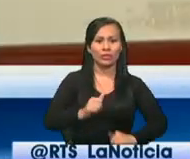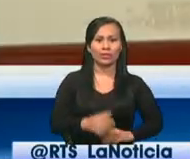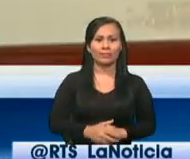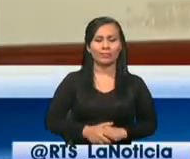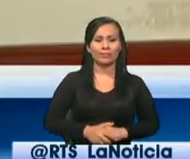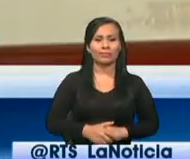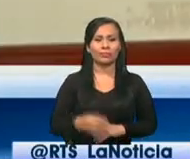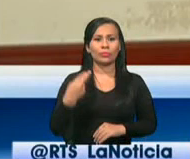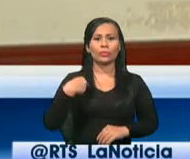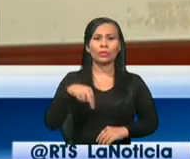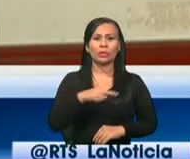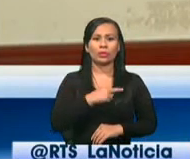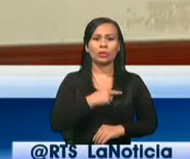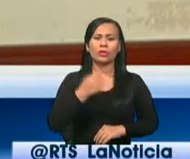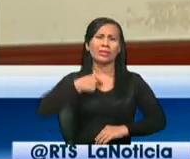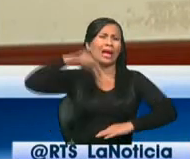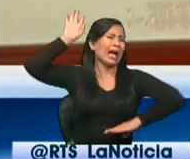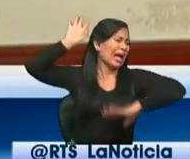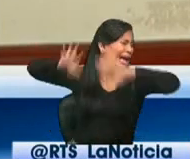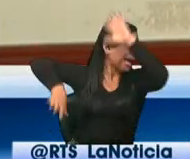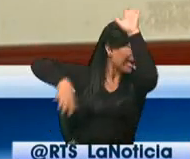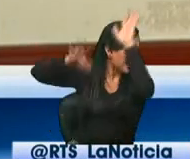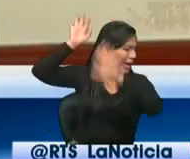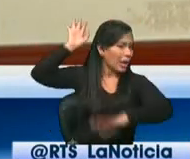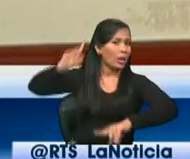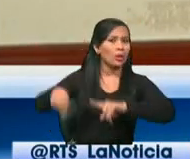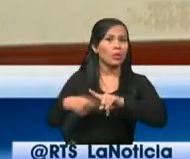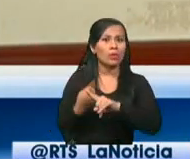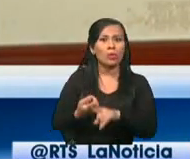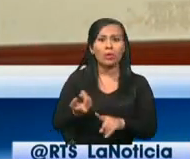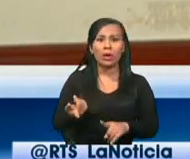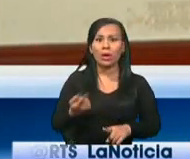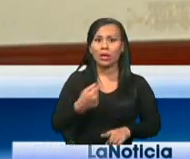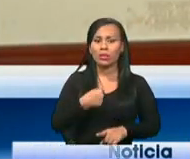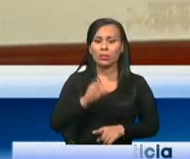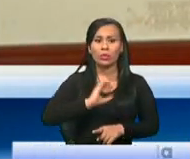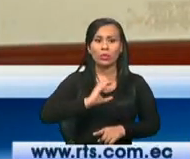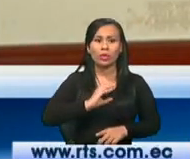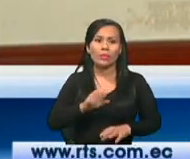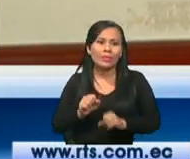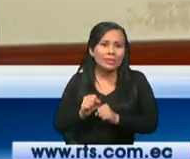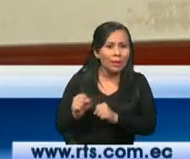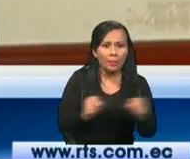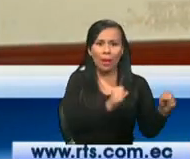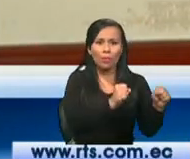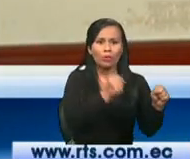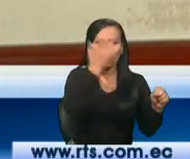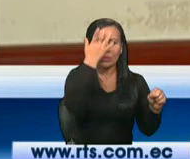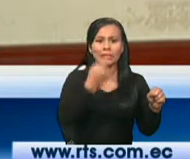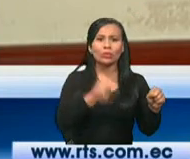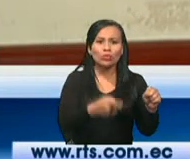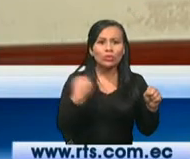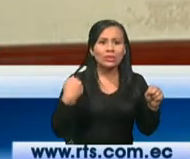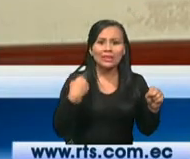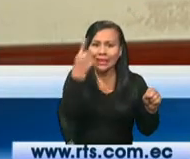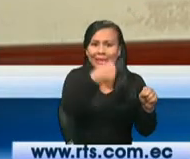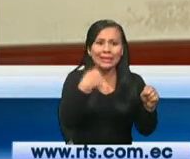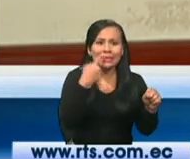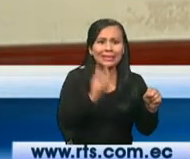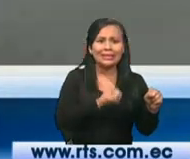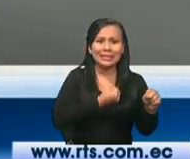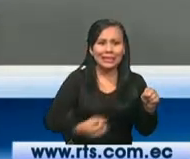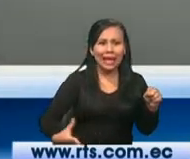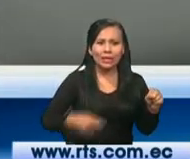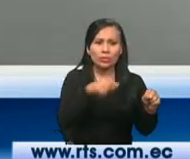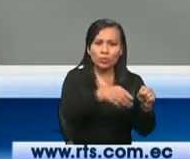dimos unos manotazos ahí, cuando ya de repente mi cuñado me dice vámonos, porque tenía la cara completamente